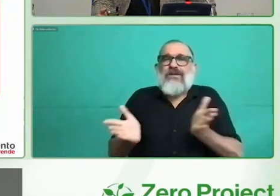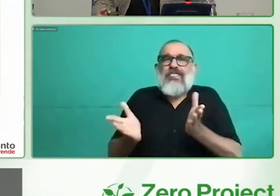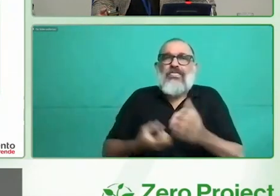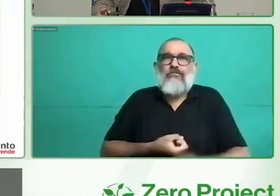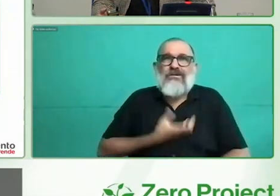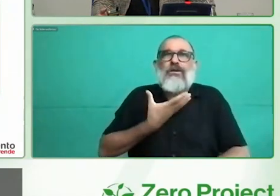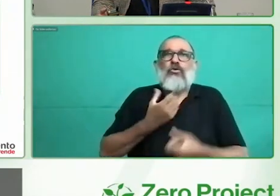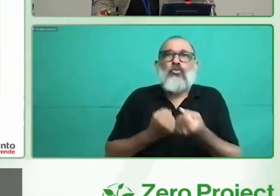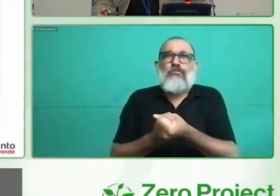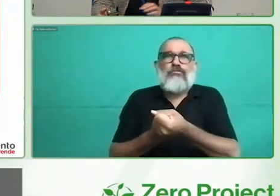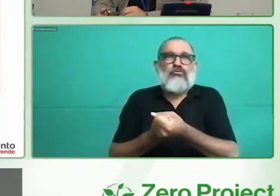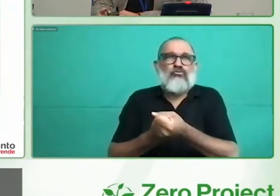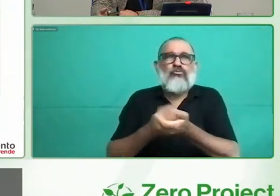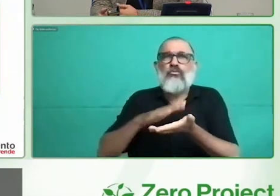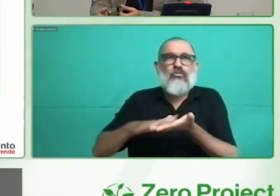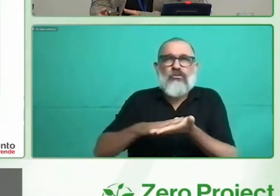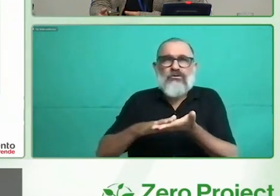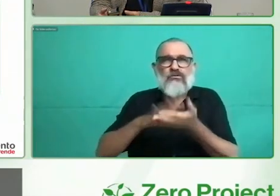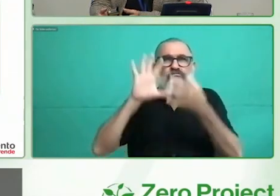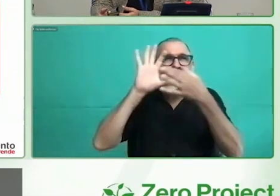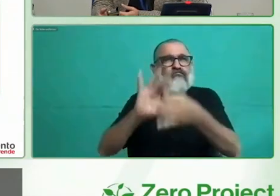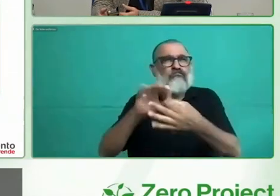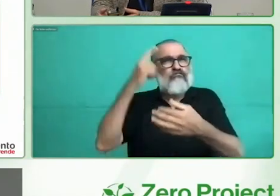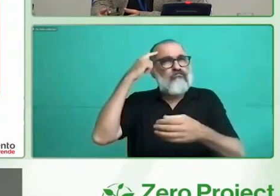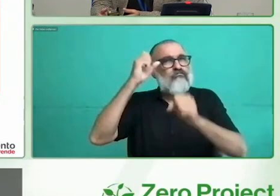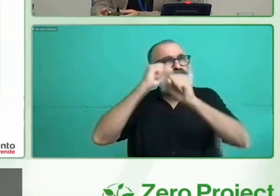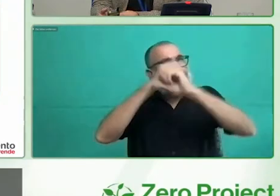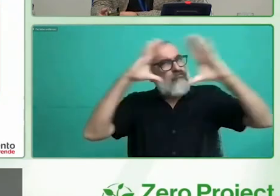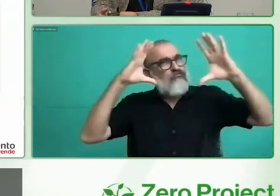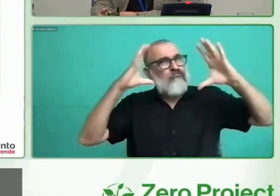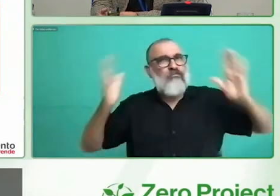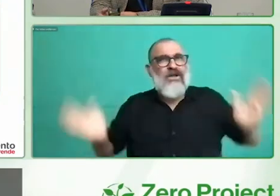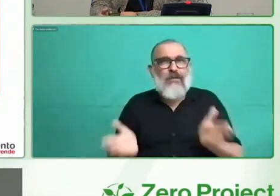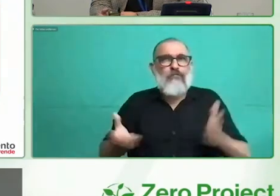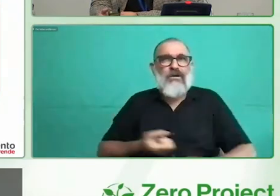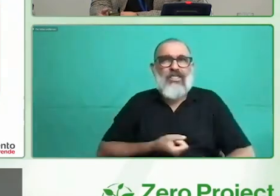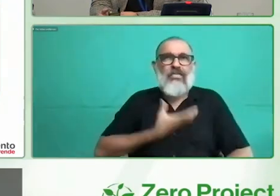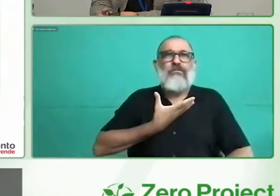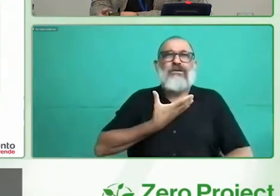o problemas de salud mental, grandes discapacidades físicas, etc.